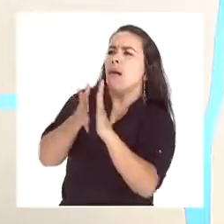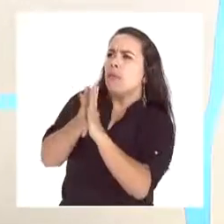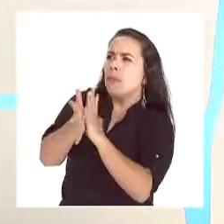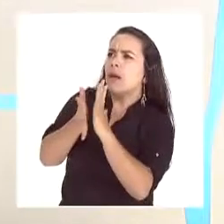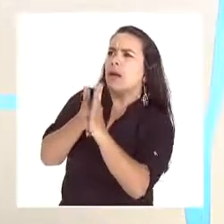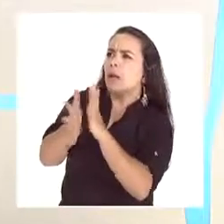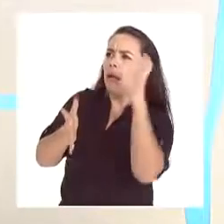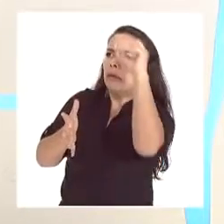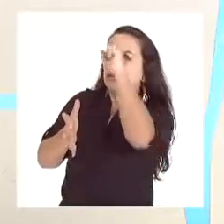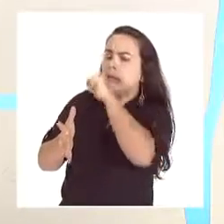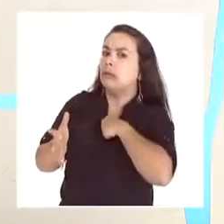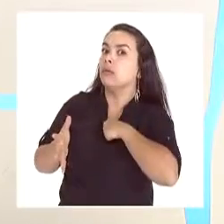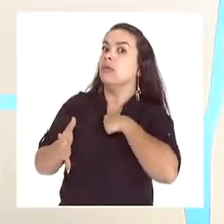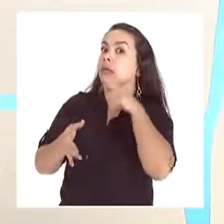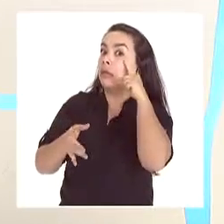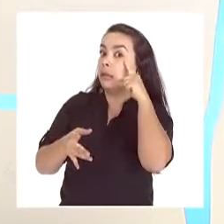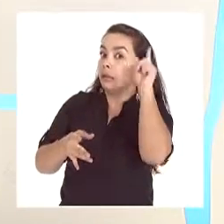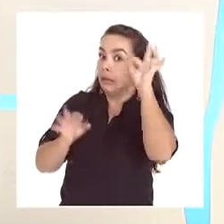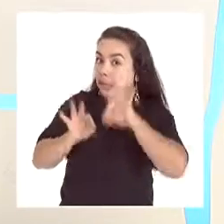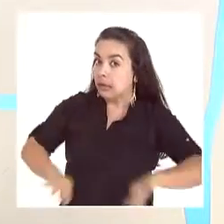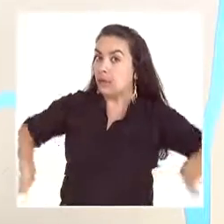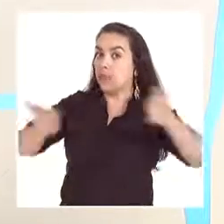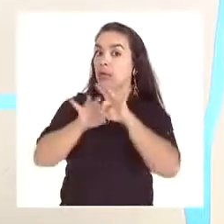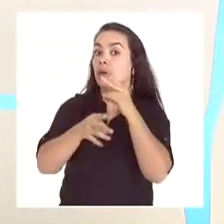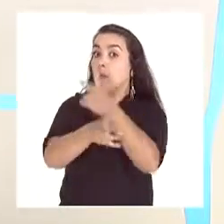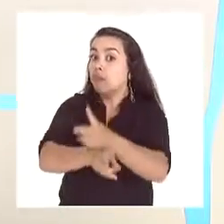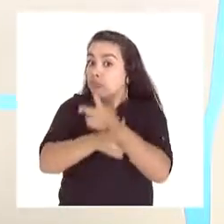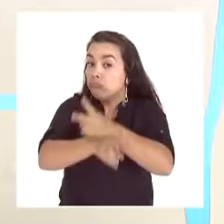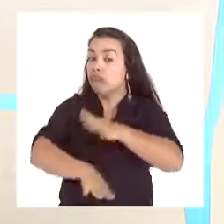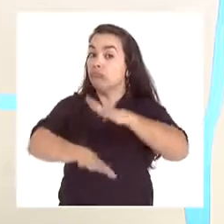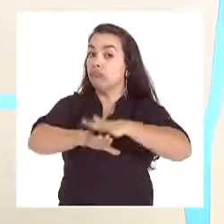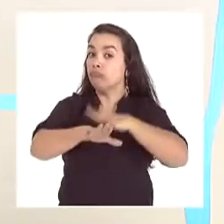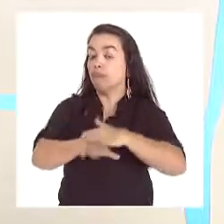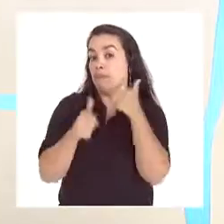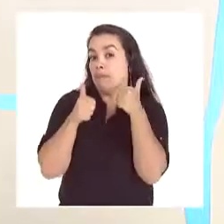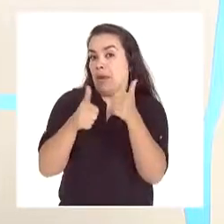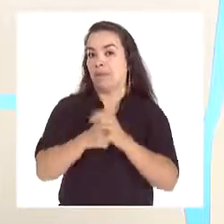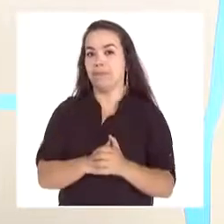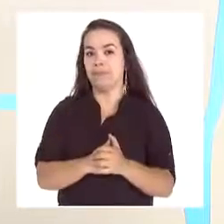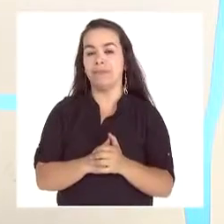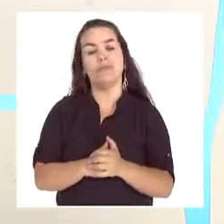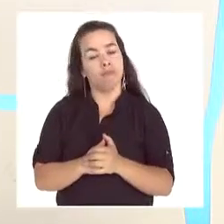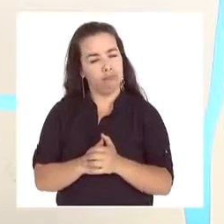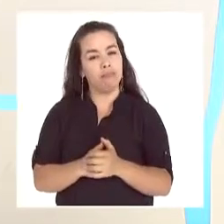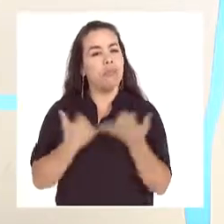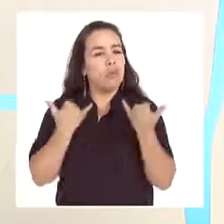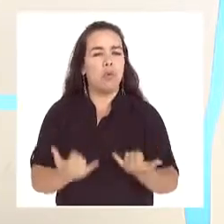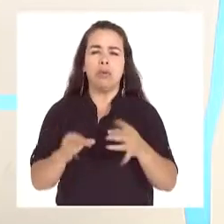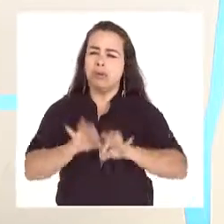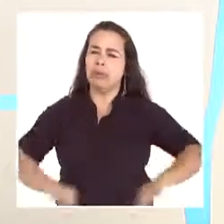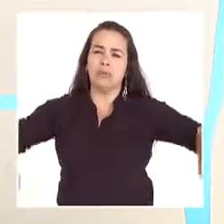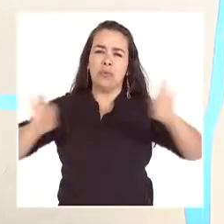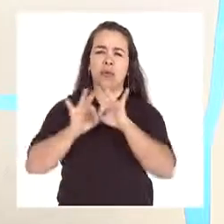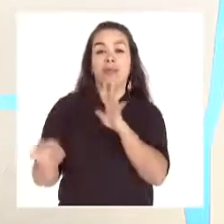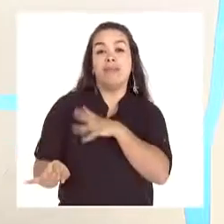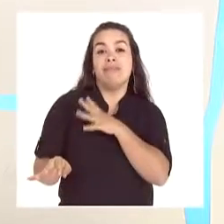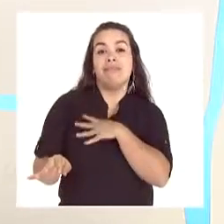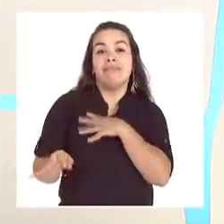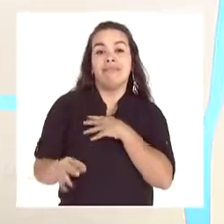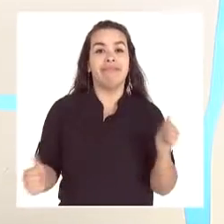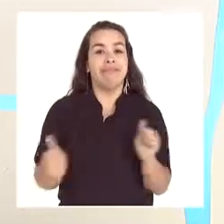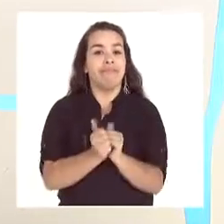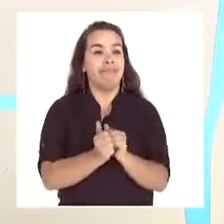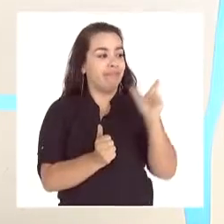poder hacer prevención y educación en salud. Para mí es motivo hoy de mucha alegría compartir este espacio con mi